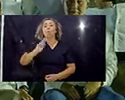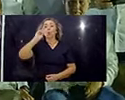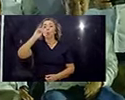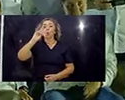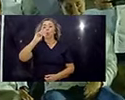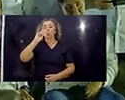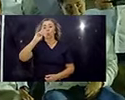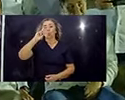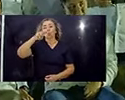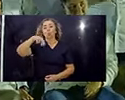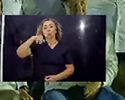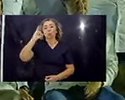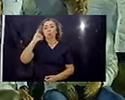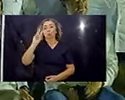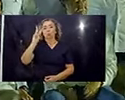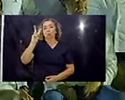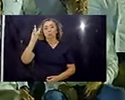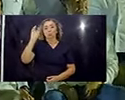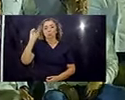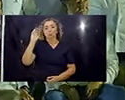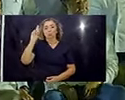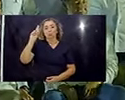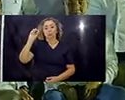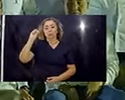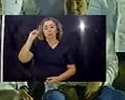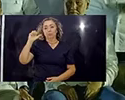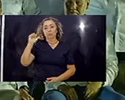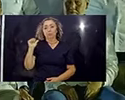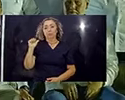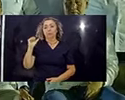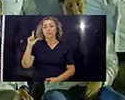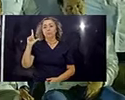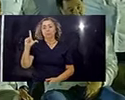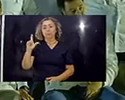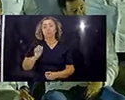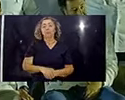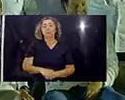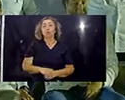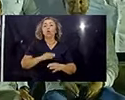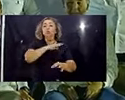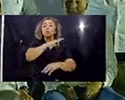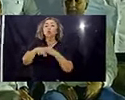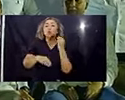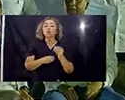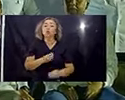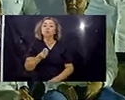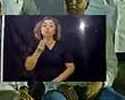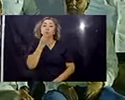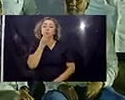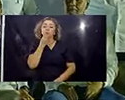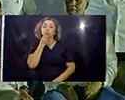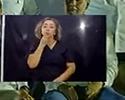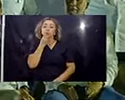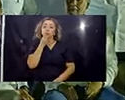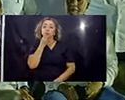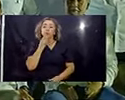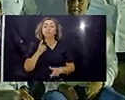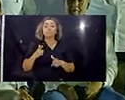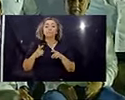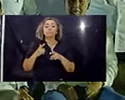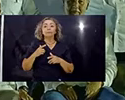decir para todos y para todas los niños que van a escuela pública de preescolar de